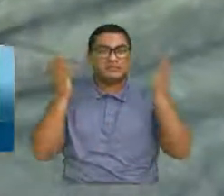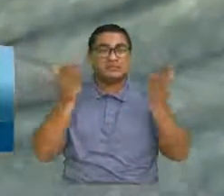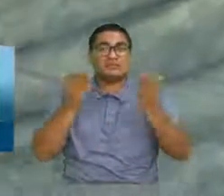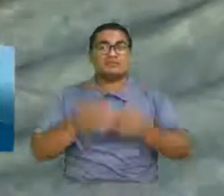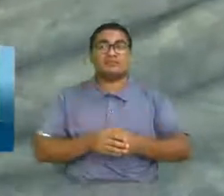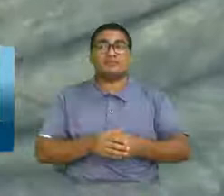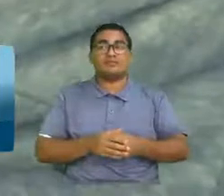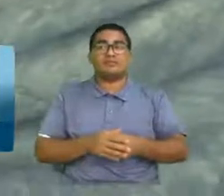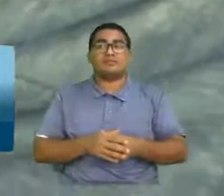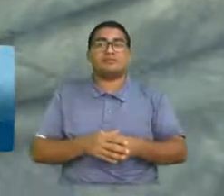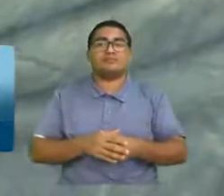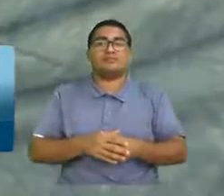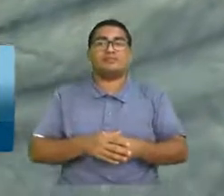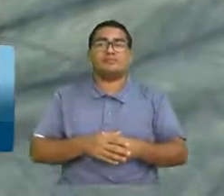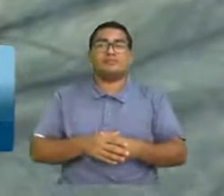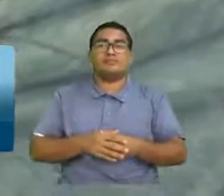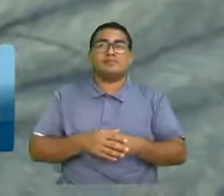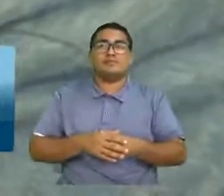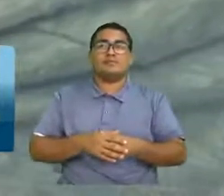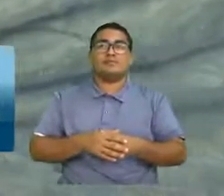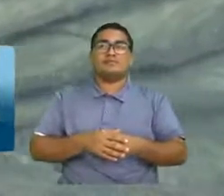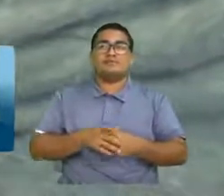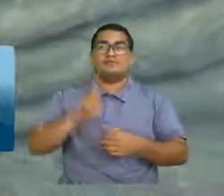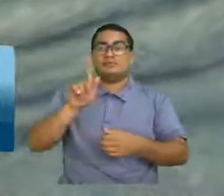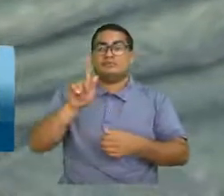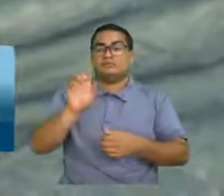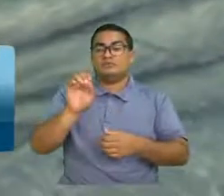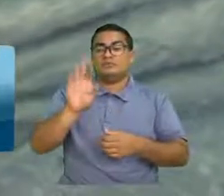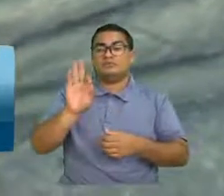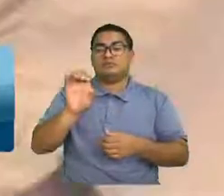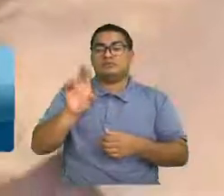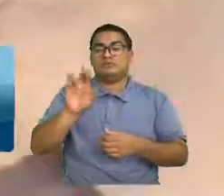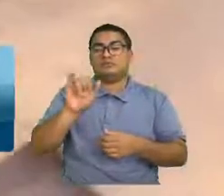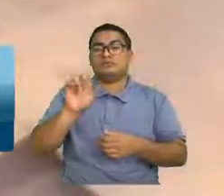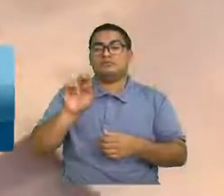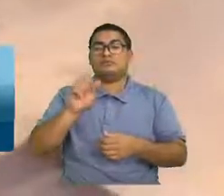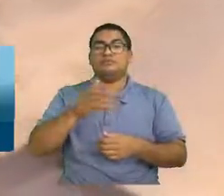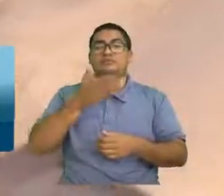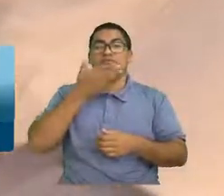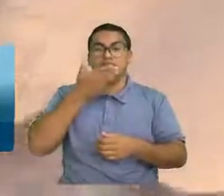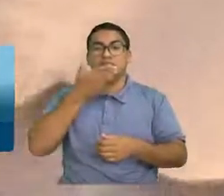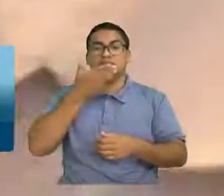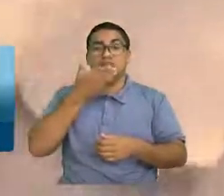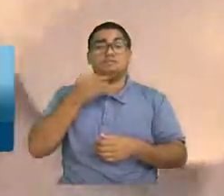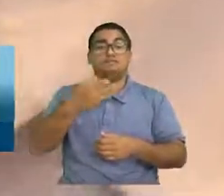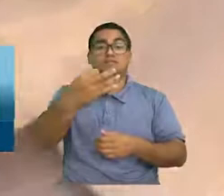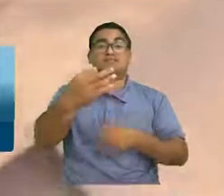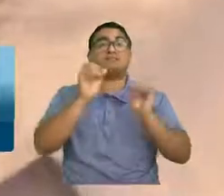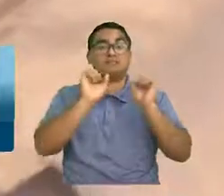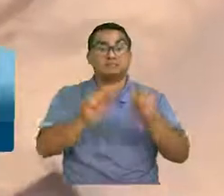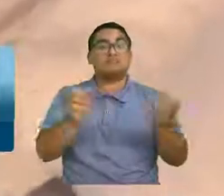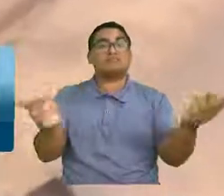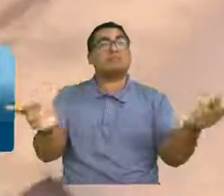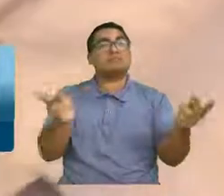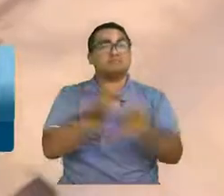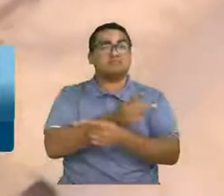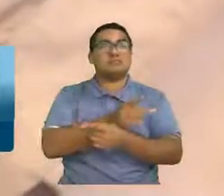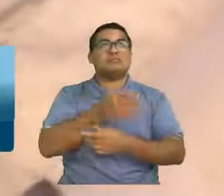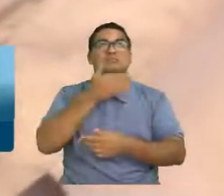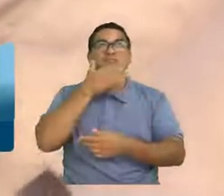resfriado. Es una tos más constante y lleva más consecuencias que cualquier gripe, que cualquier